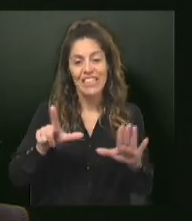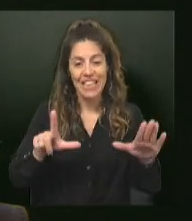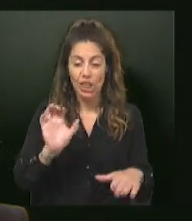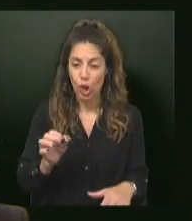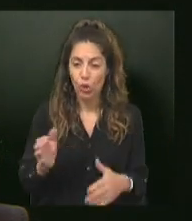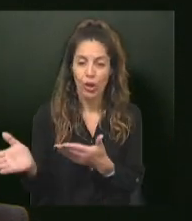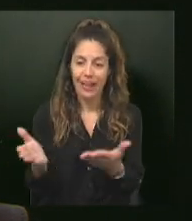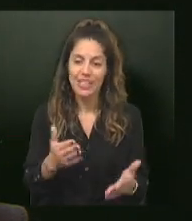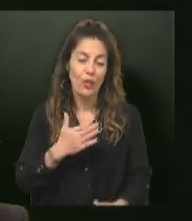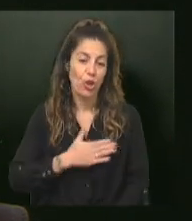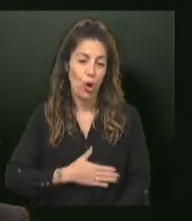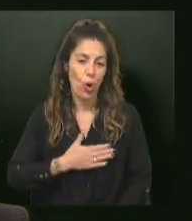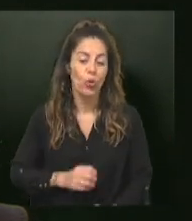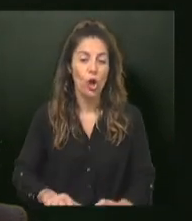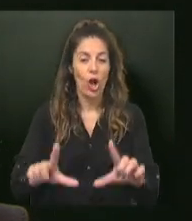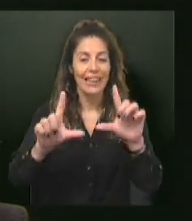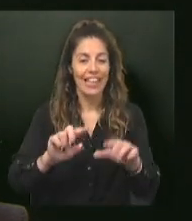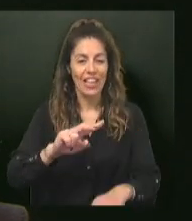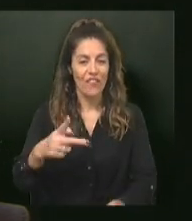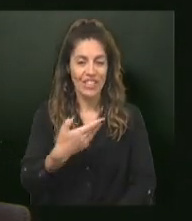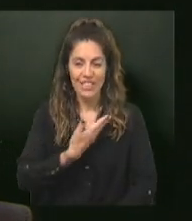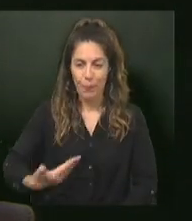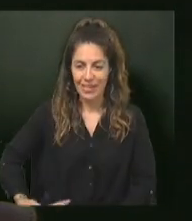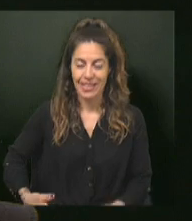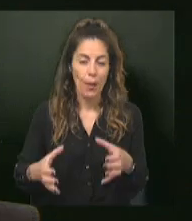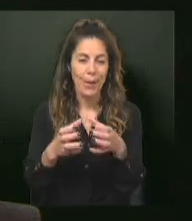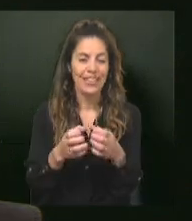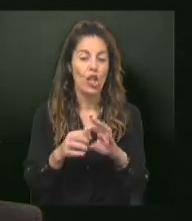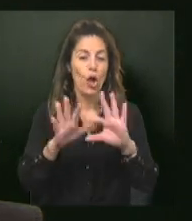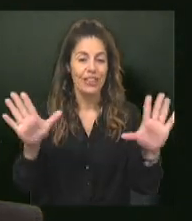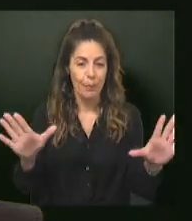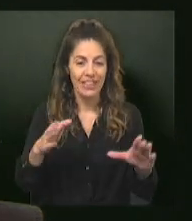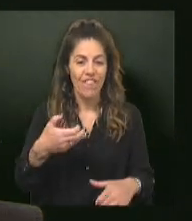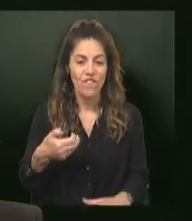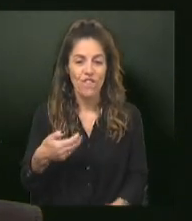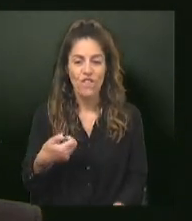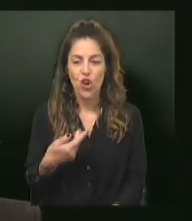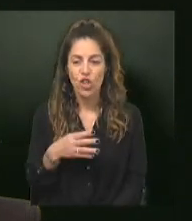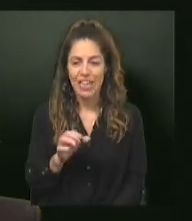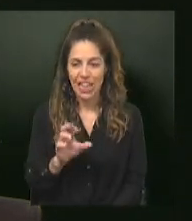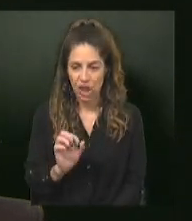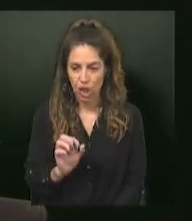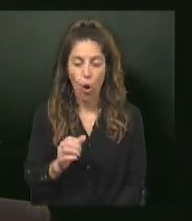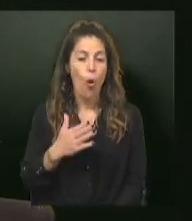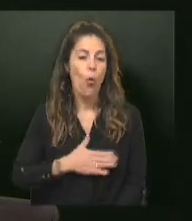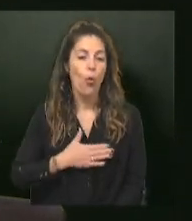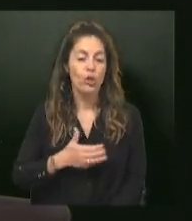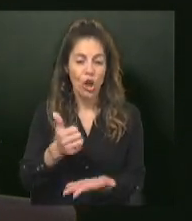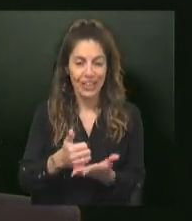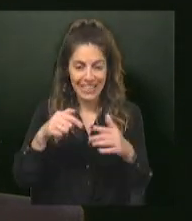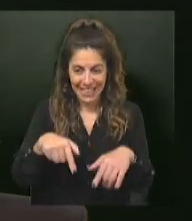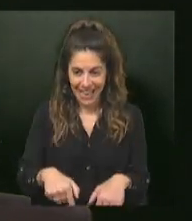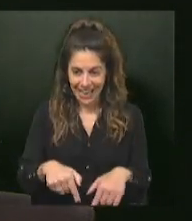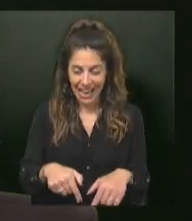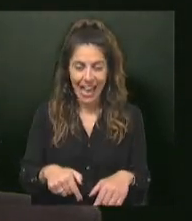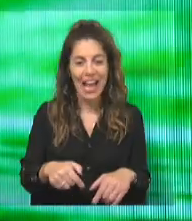recibiendo con muchísimo gusto a la candidata a vicepresidenta por el partido independiente Mónica Botero un gusto que estés esta mañana aquí en en